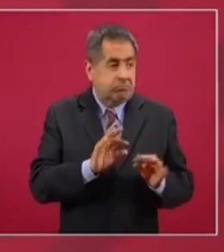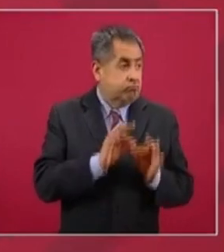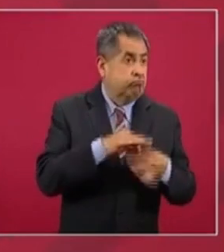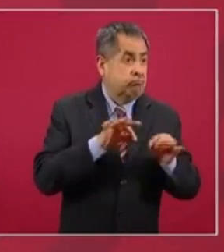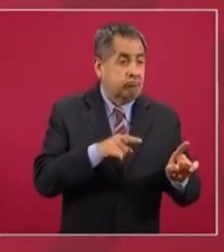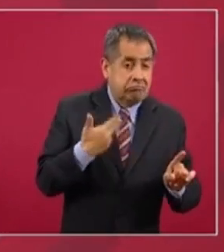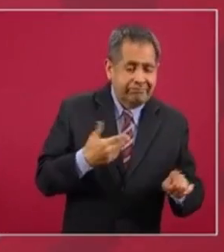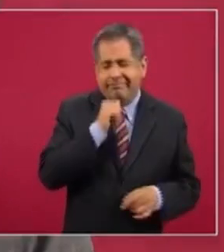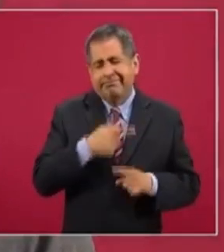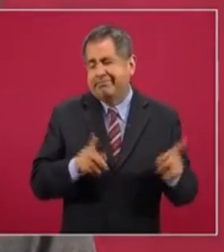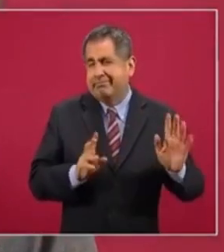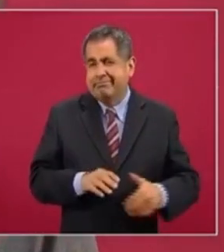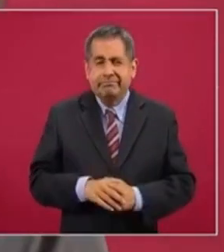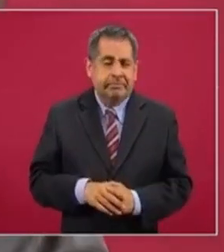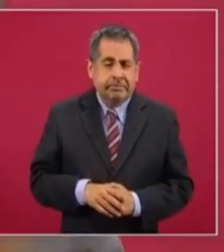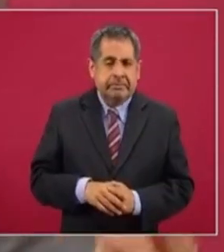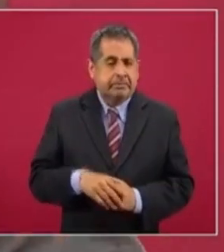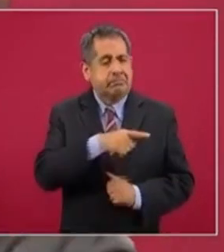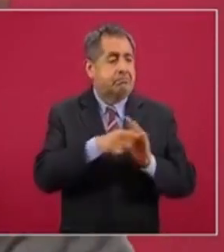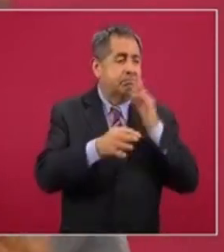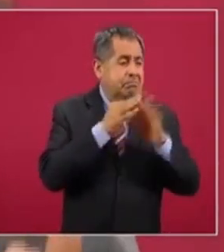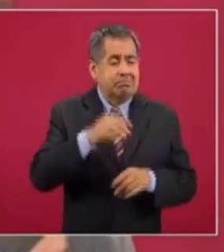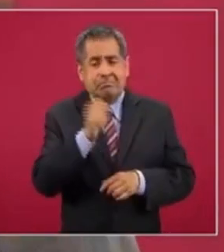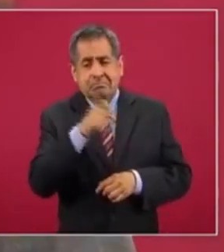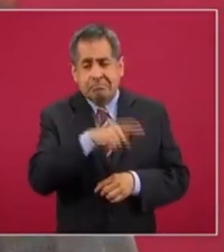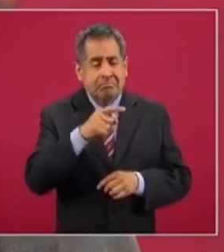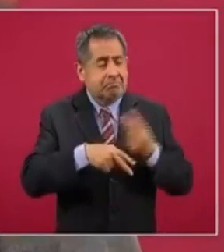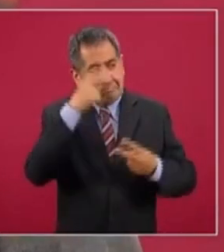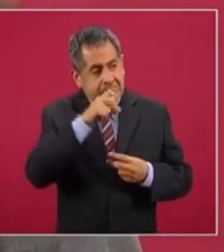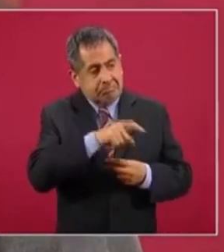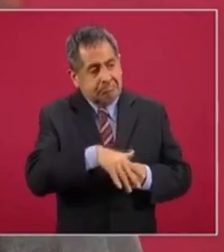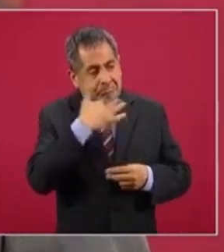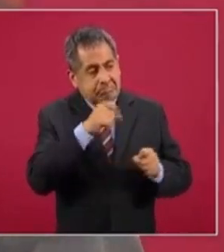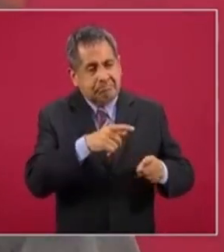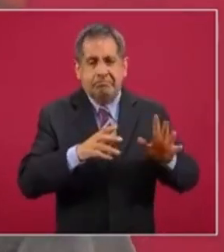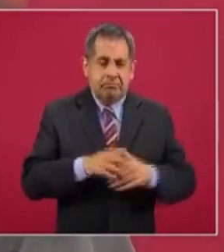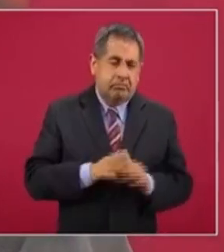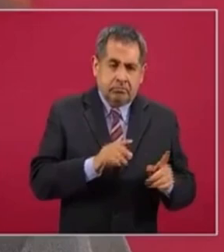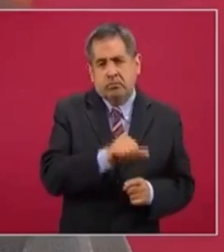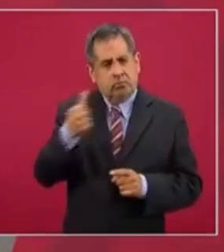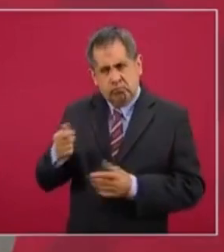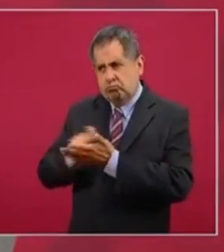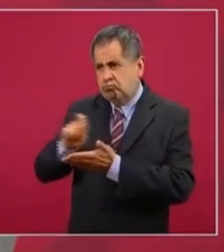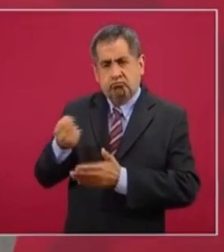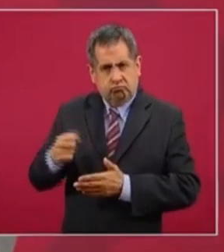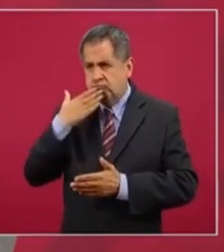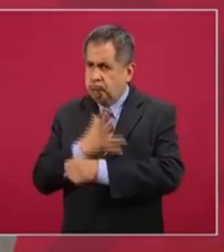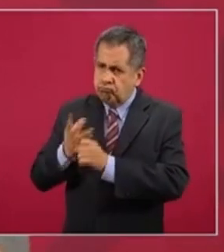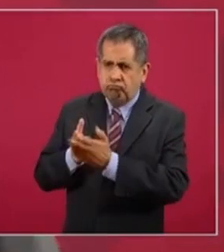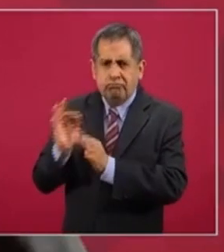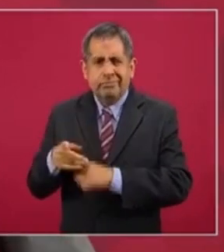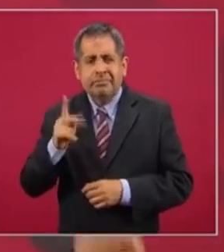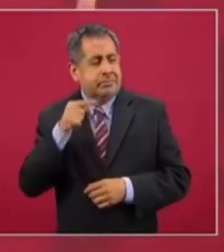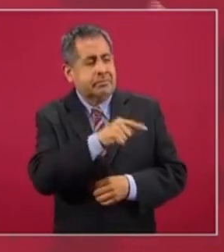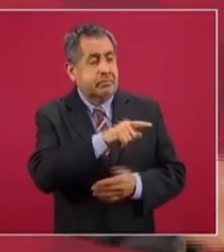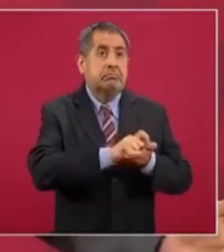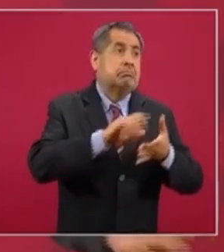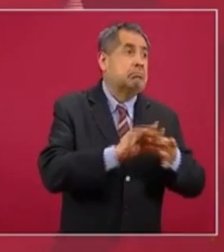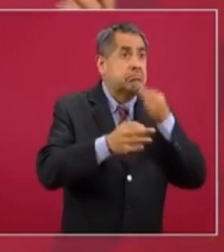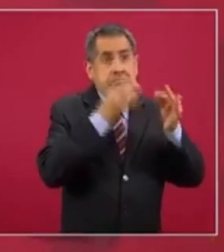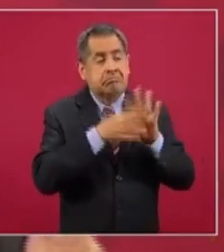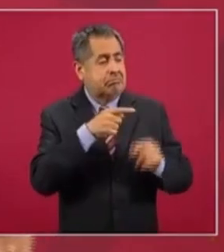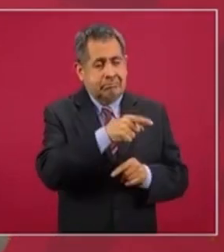excepcional. Ese es el periodismo que siempre se ha hecho en México, ¿no? Se ha hecho también el otro. Pero esto de los